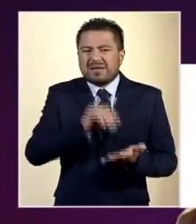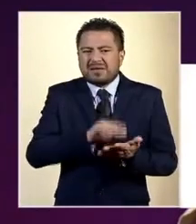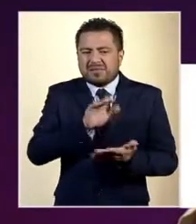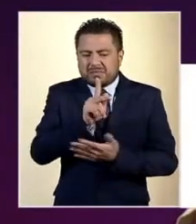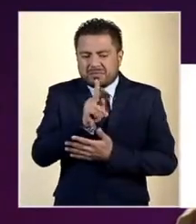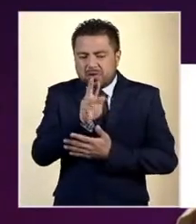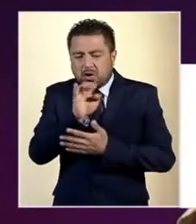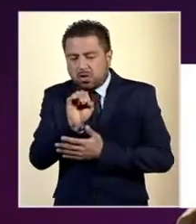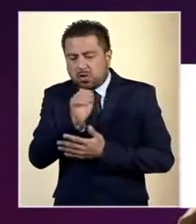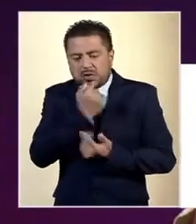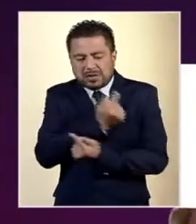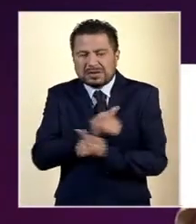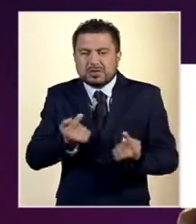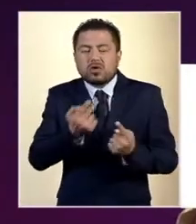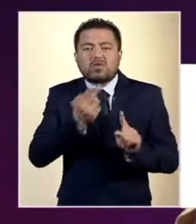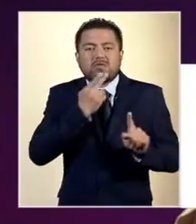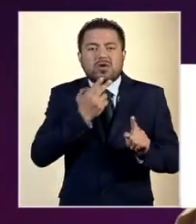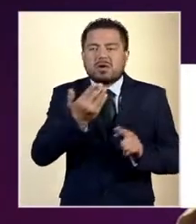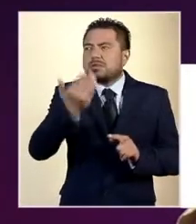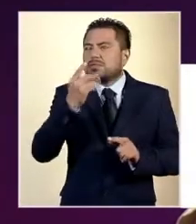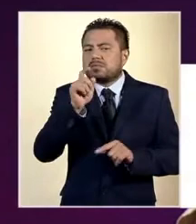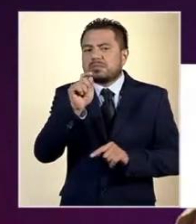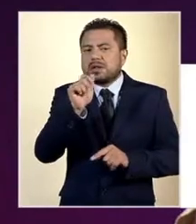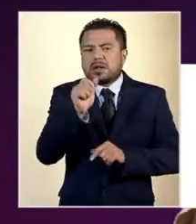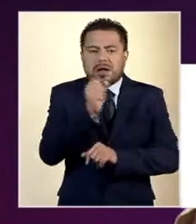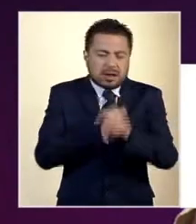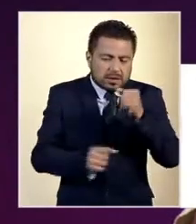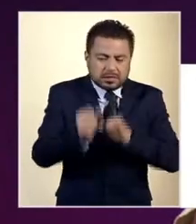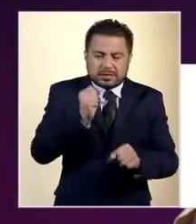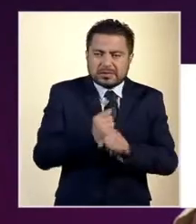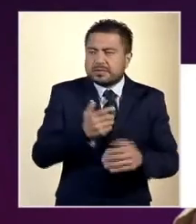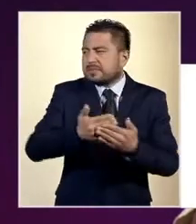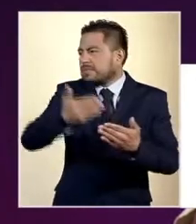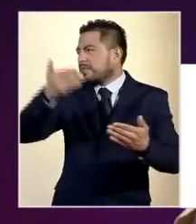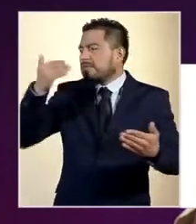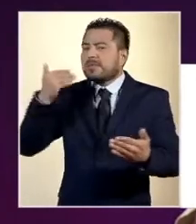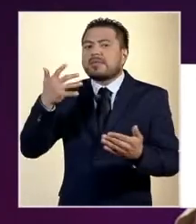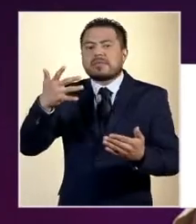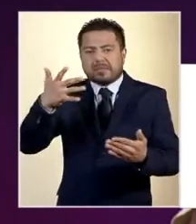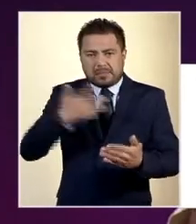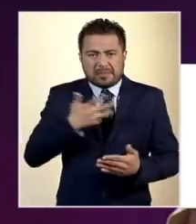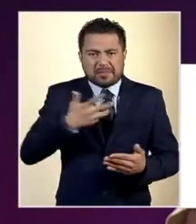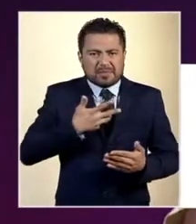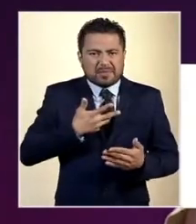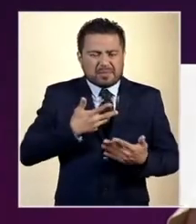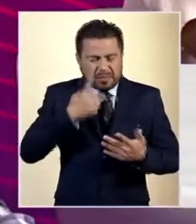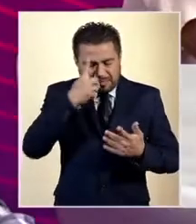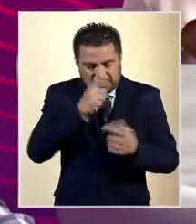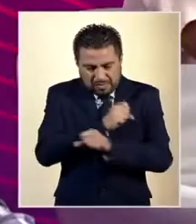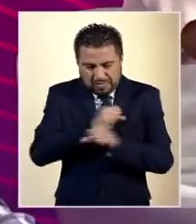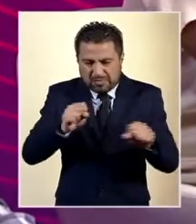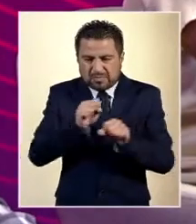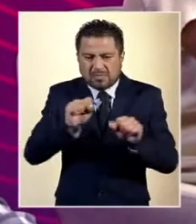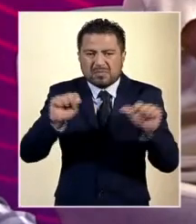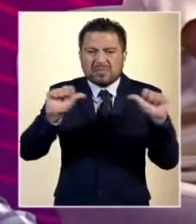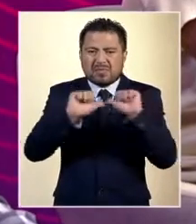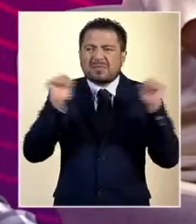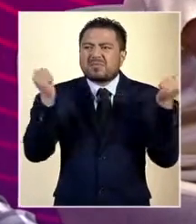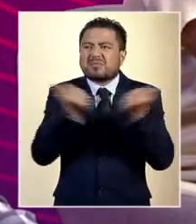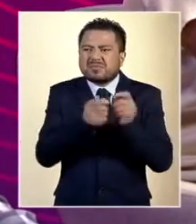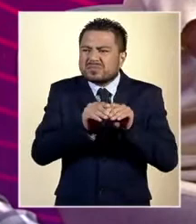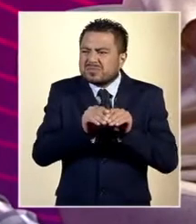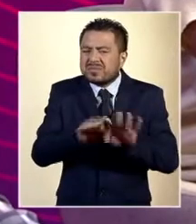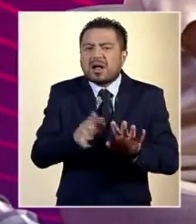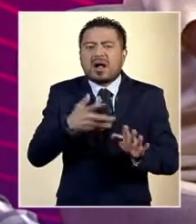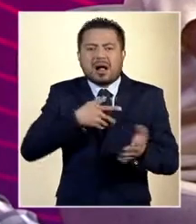ProNiños empezó a funcionar hace 26 años, había como un gran boom de organizaciones que